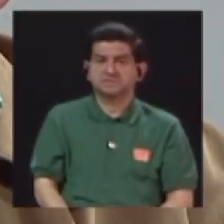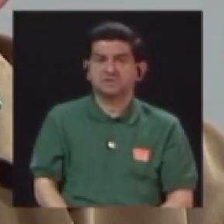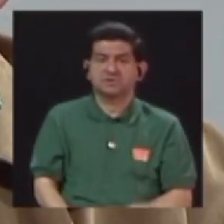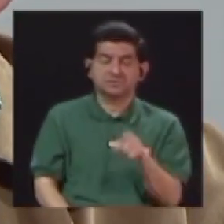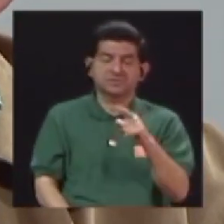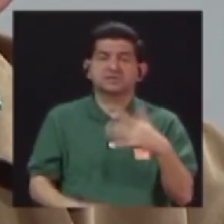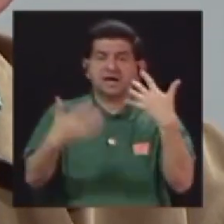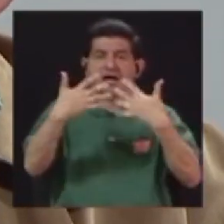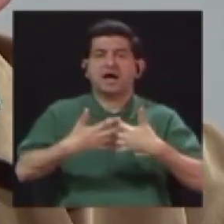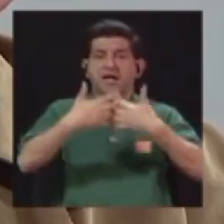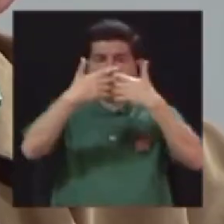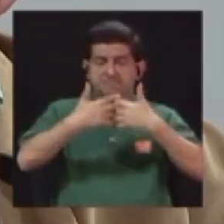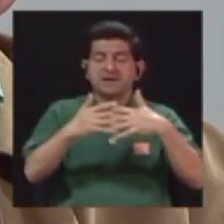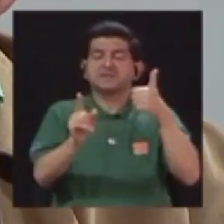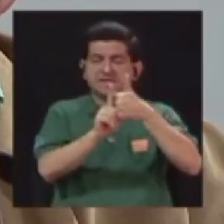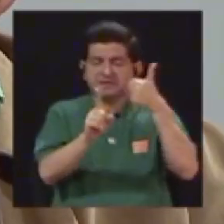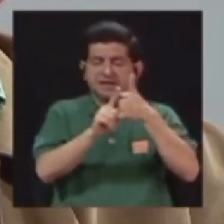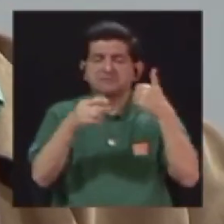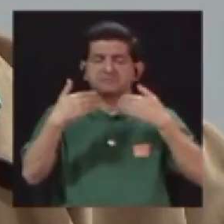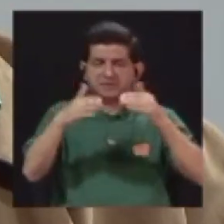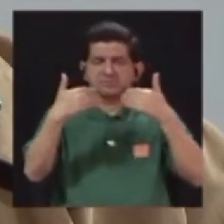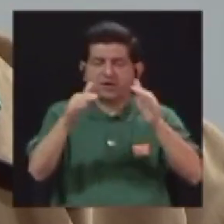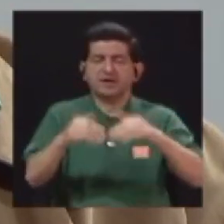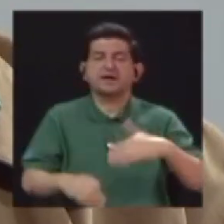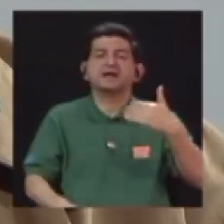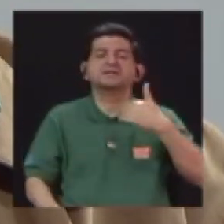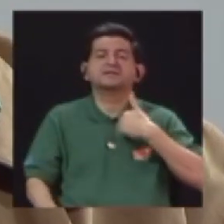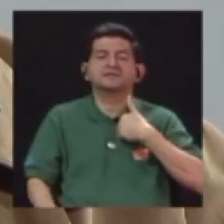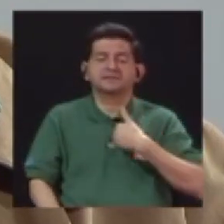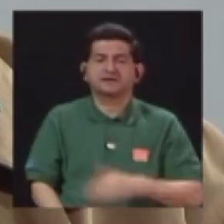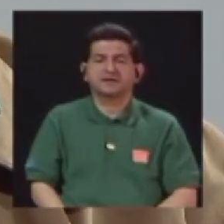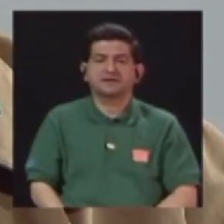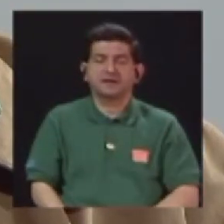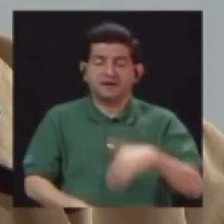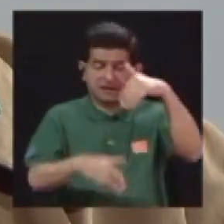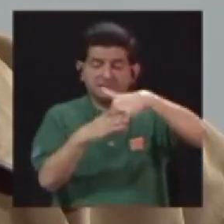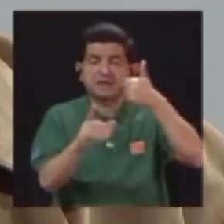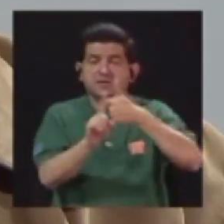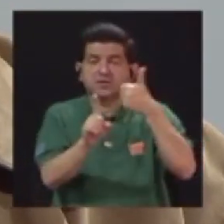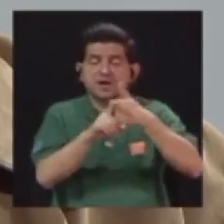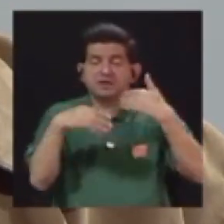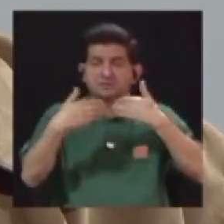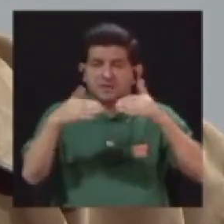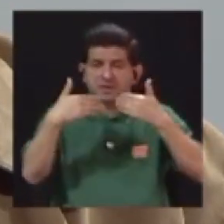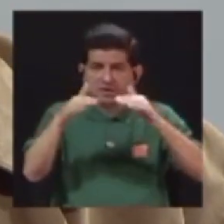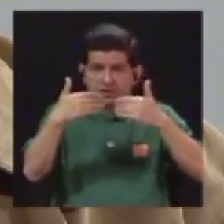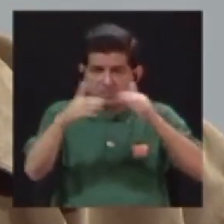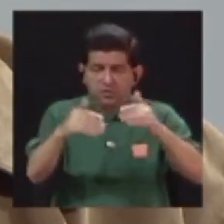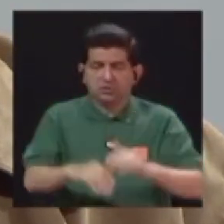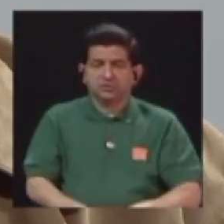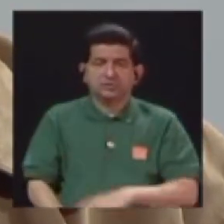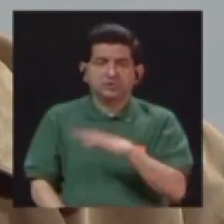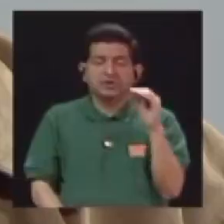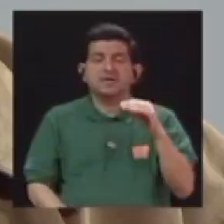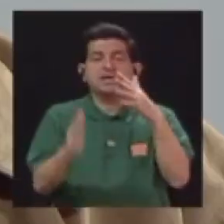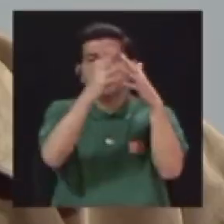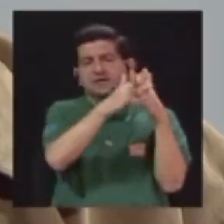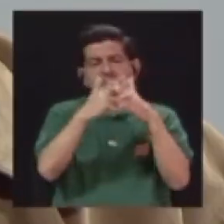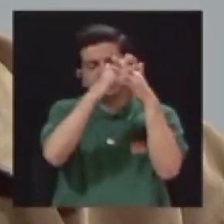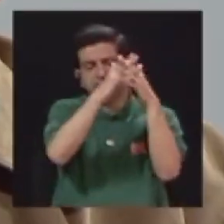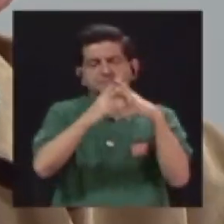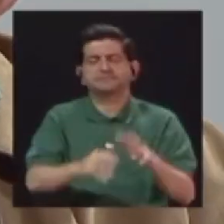la compañía del Canal de Panamá obtenía dentro de la misma Panamá y dentro de los Estados